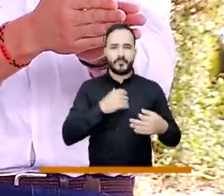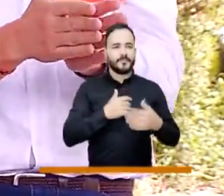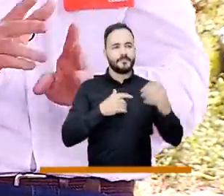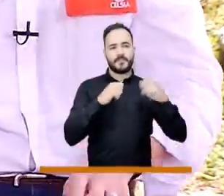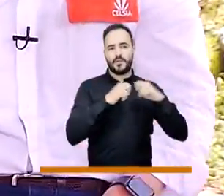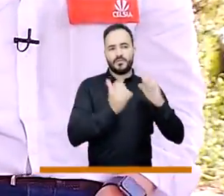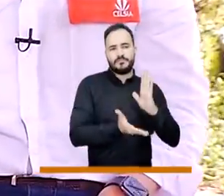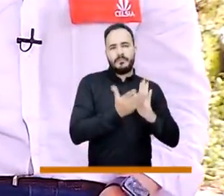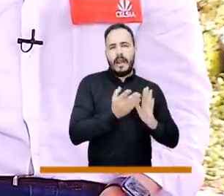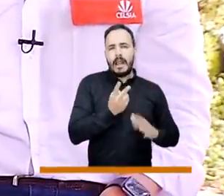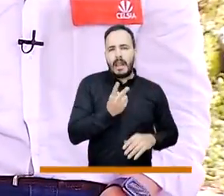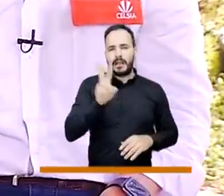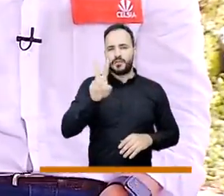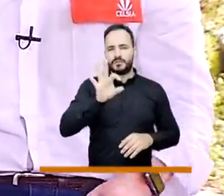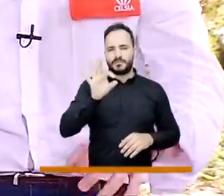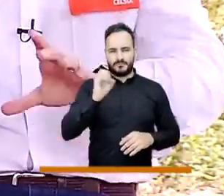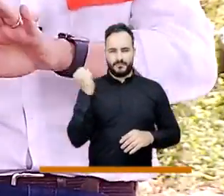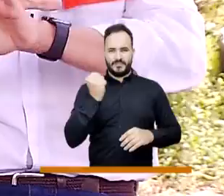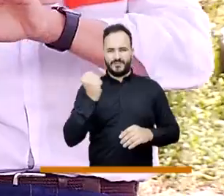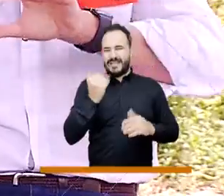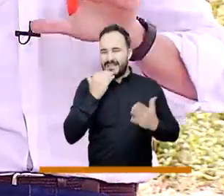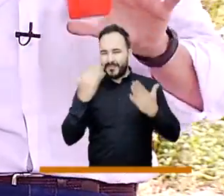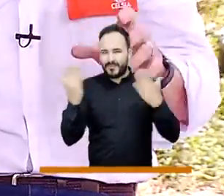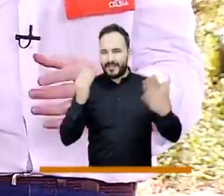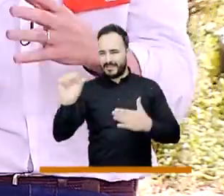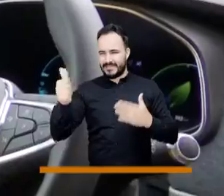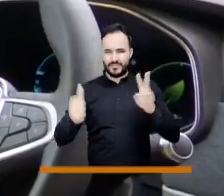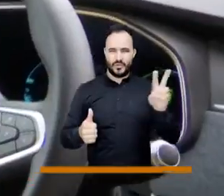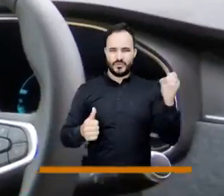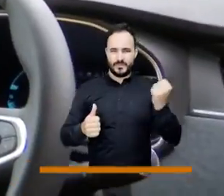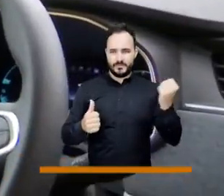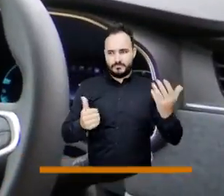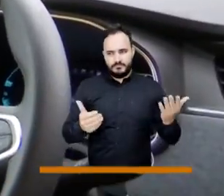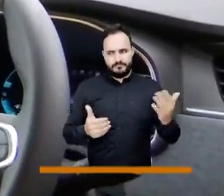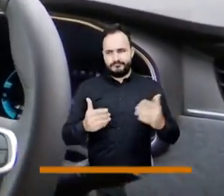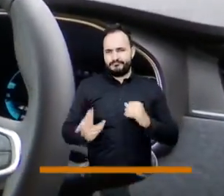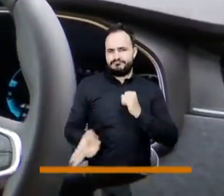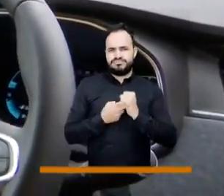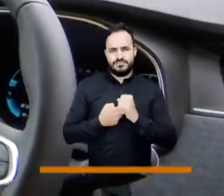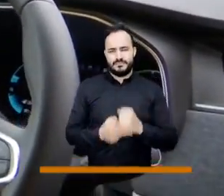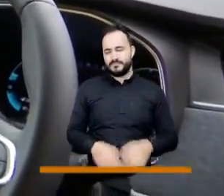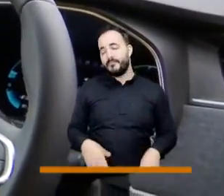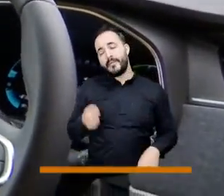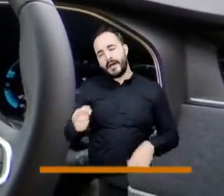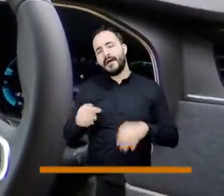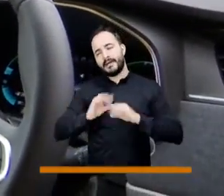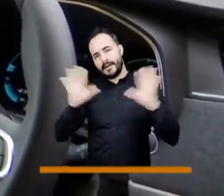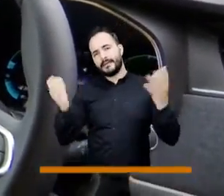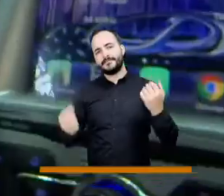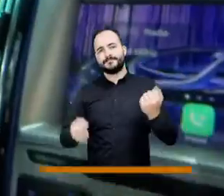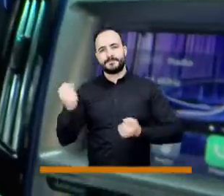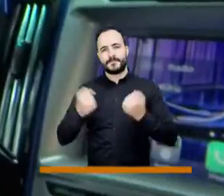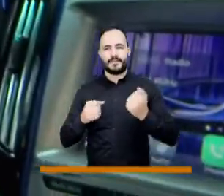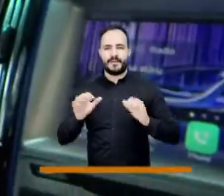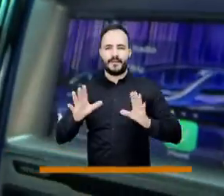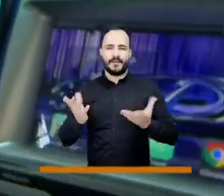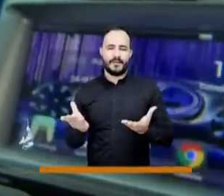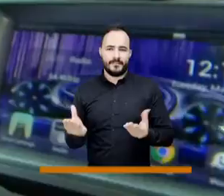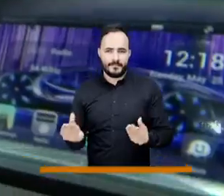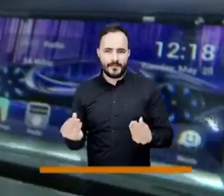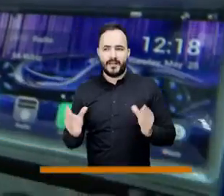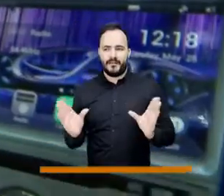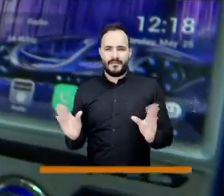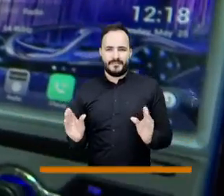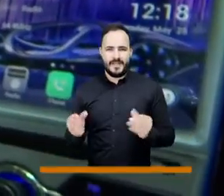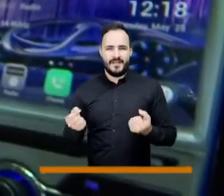costo de energía que les vale 2 pesos. O sea, el ahorro es impresionante. Un vehículo eléctrico, lo único que hay que cambiarle son las llantas y las pastas de freno.